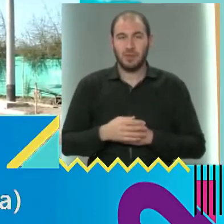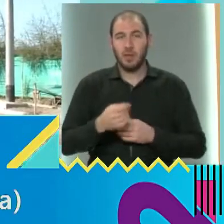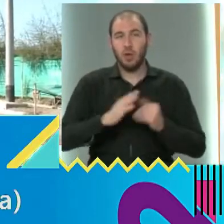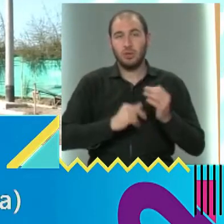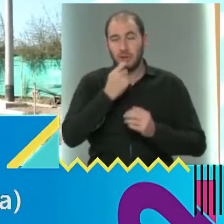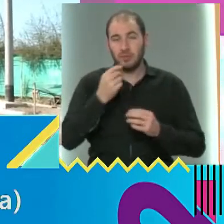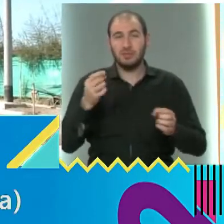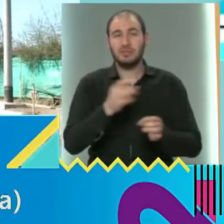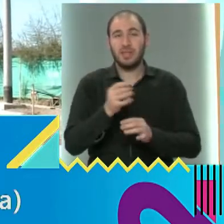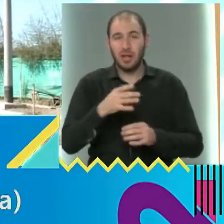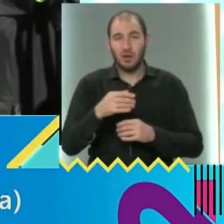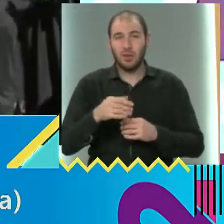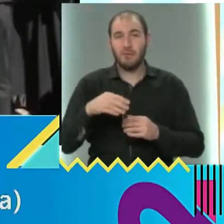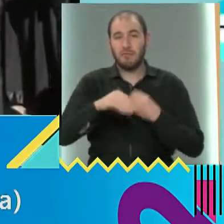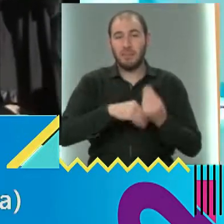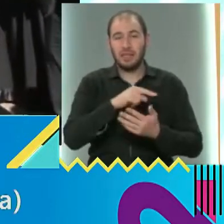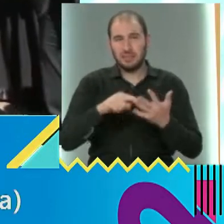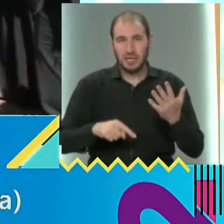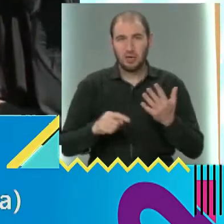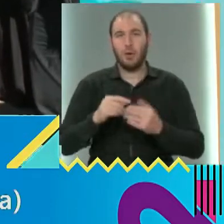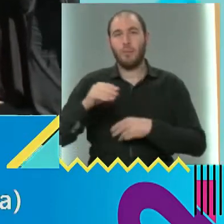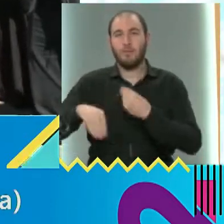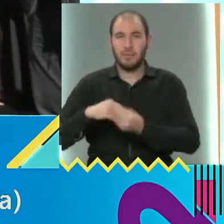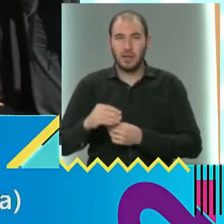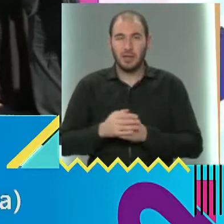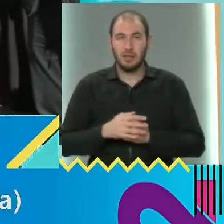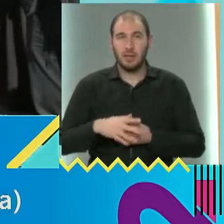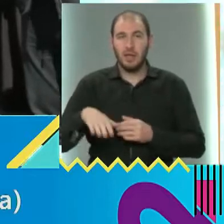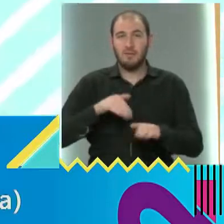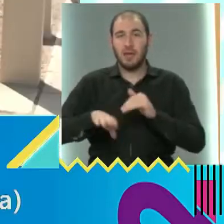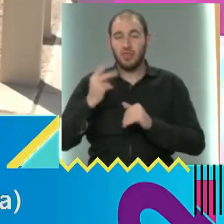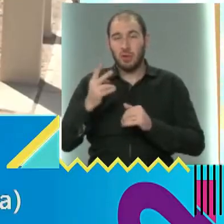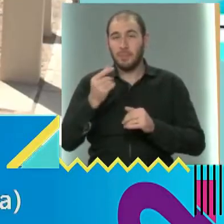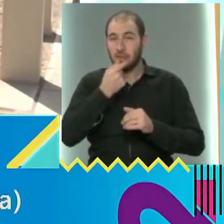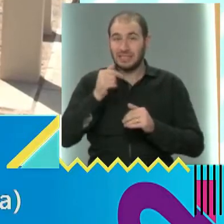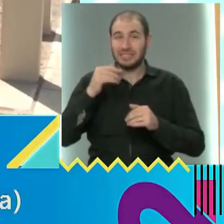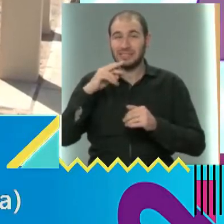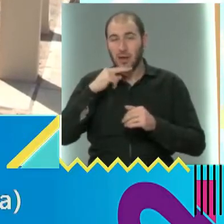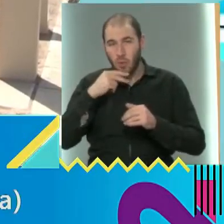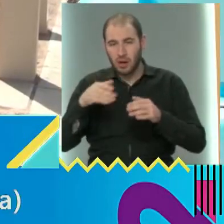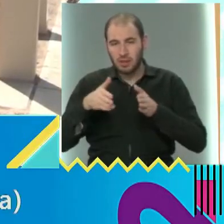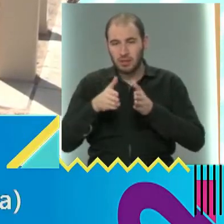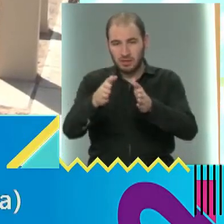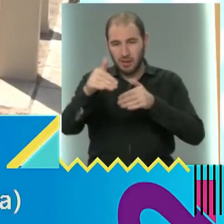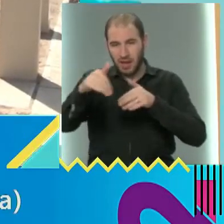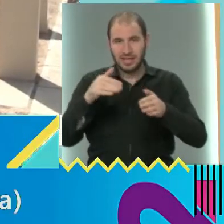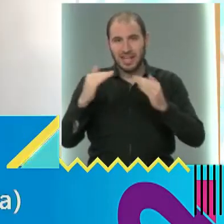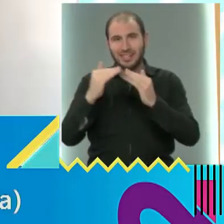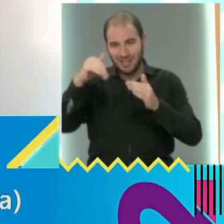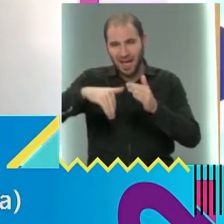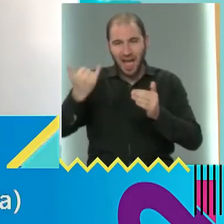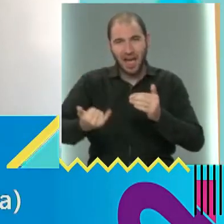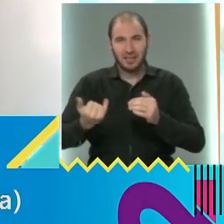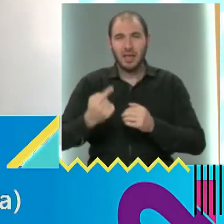el ferrotranvía urbano, 35 familias, las familias de la doble vía Mendoza-San Juan que invaden la traza. Bien. Bueno, a